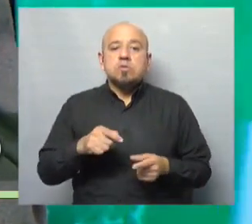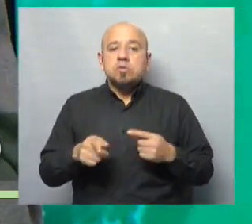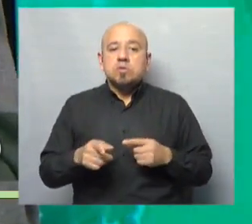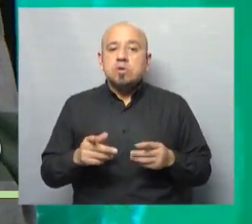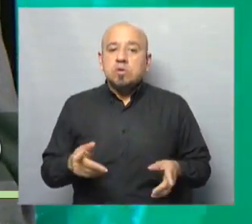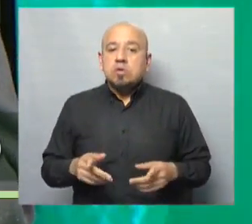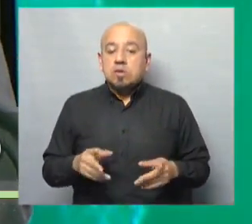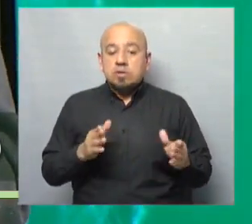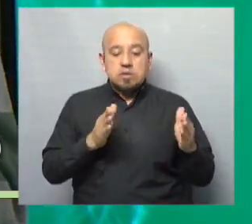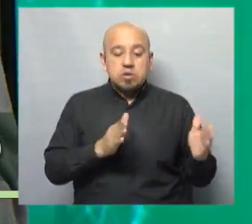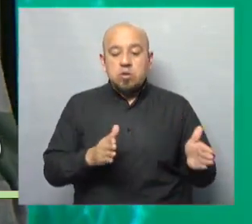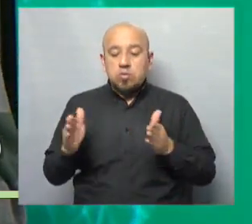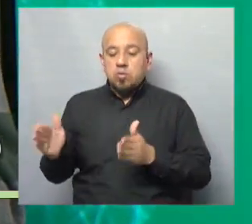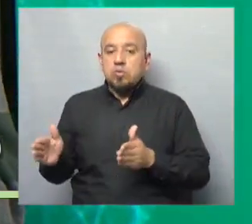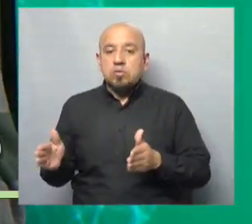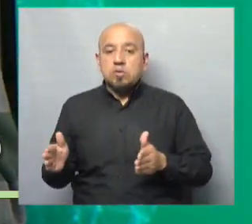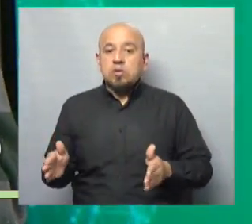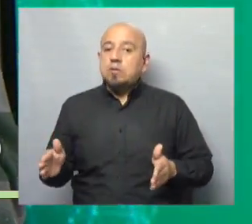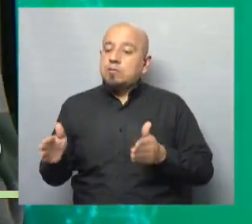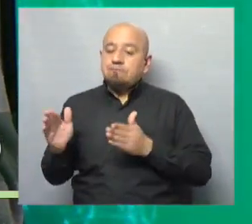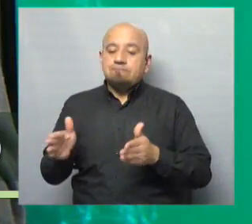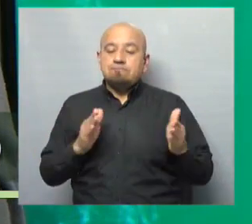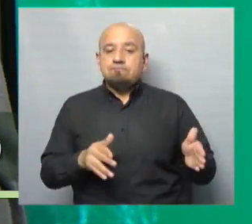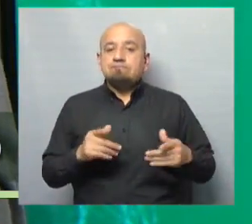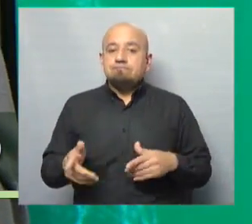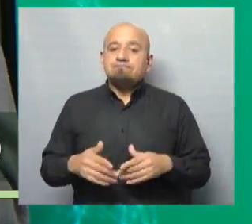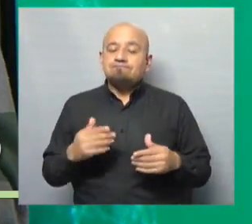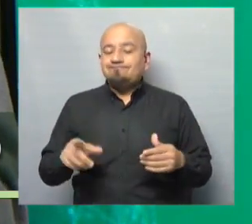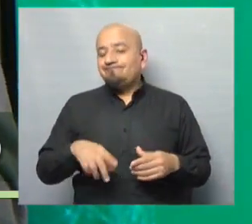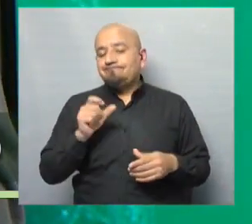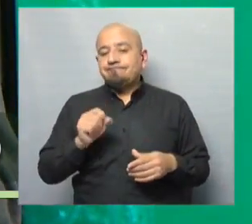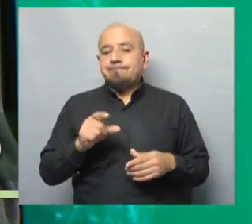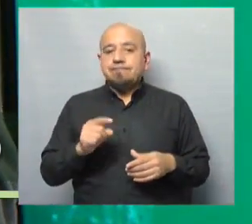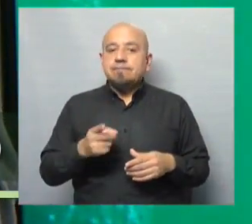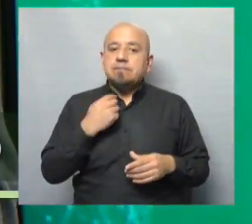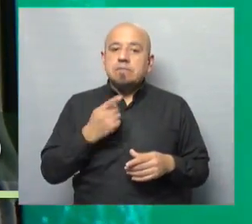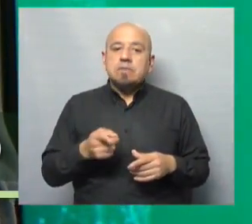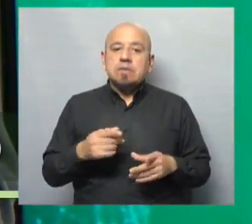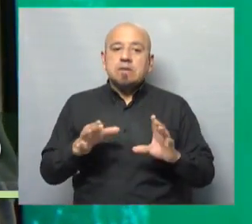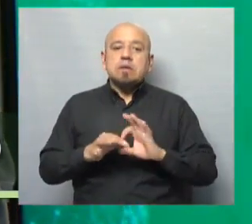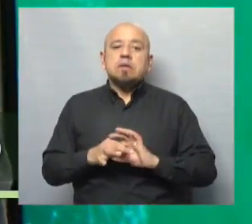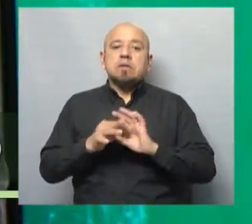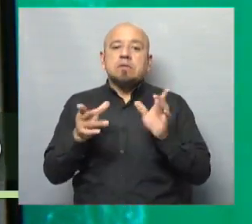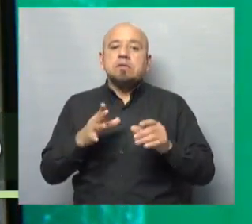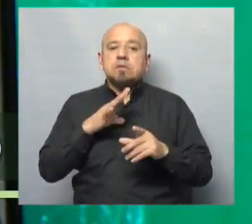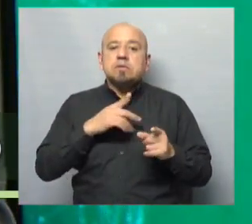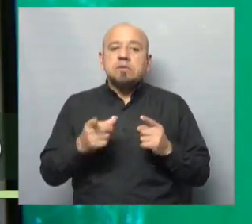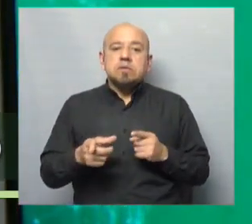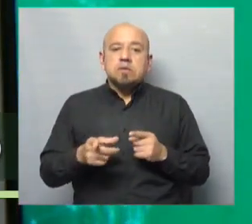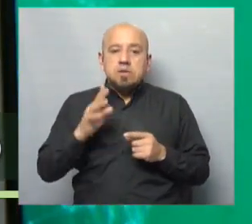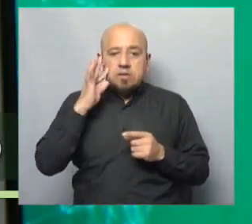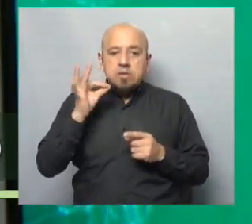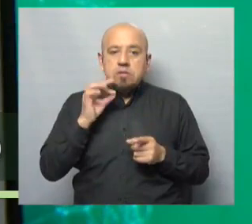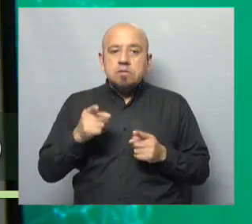paralelo a mí me parece que el paralelo es muy malo del punto de vista democrático y tenemos que cuidar la